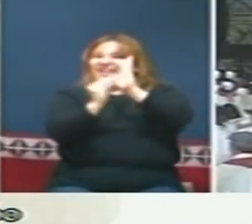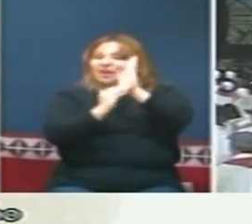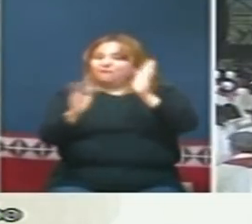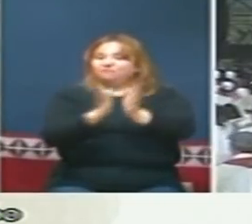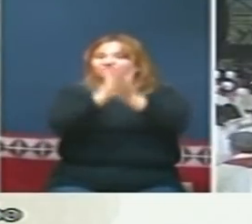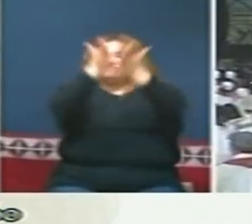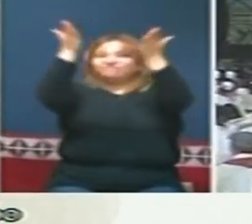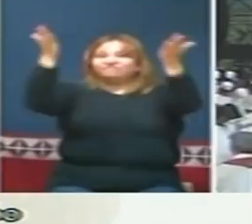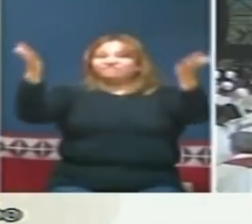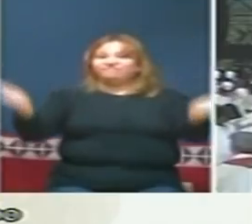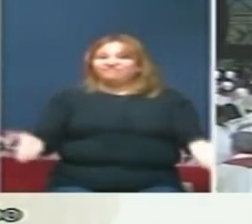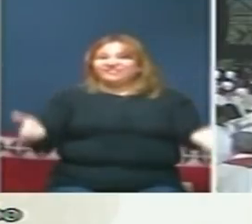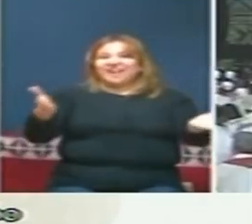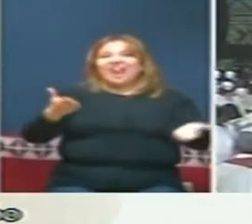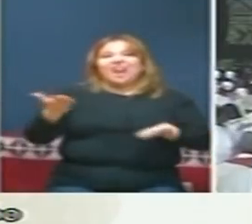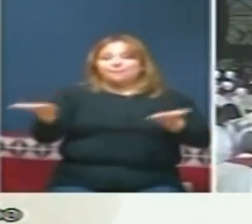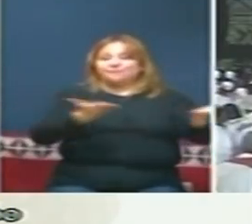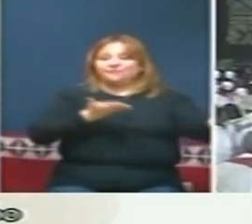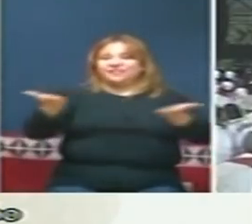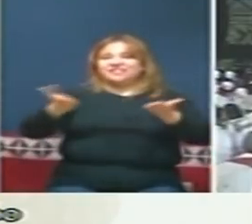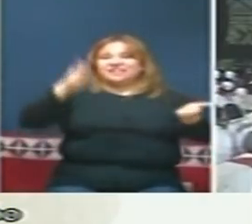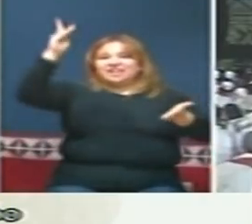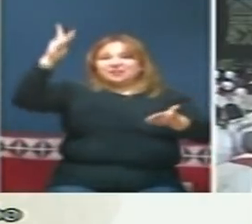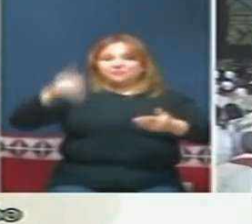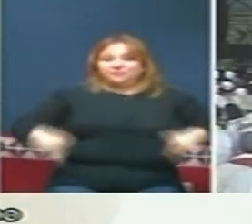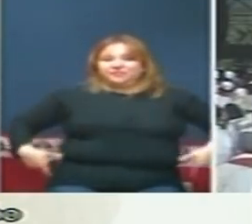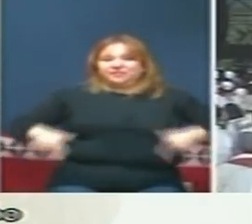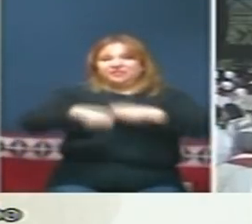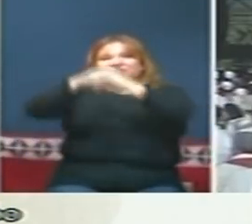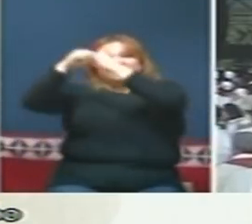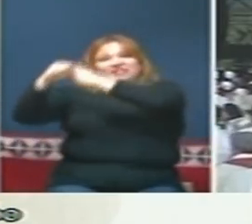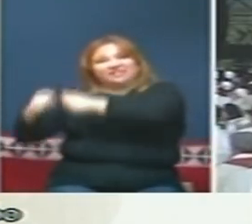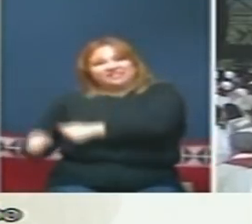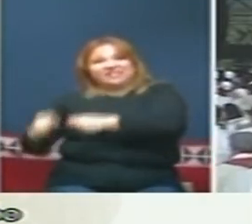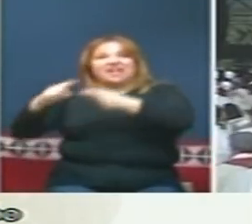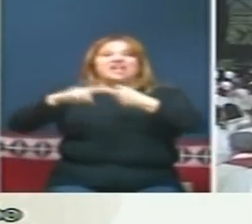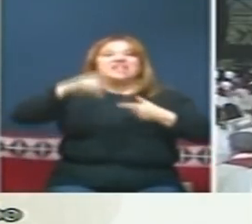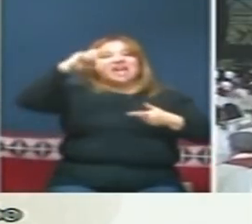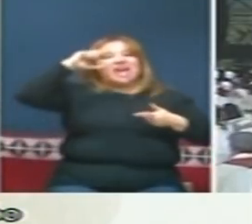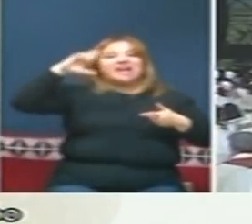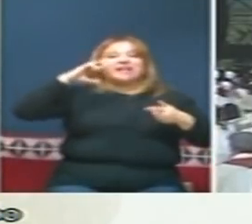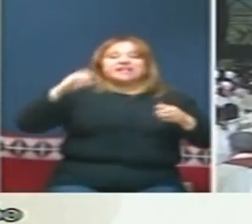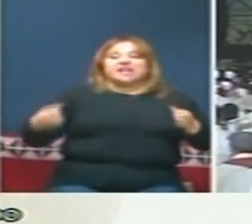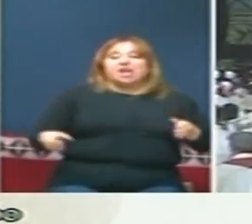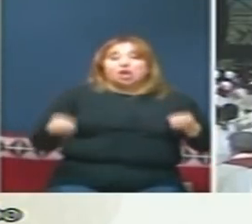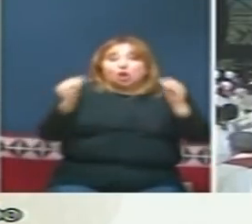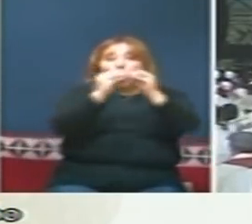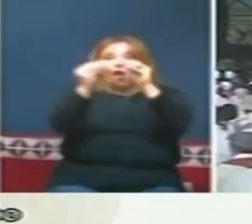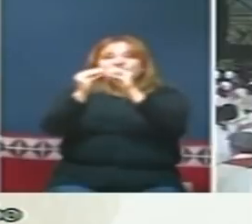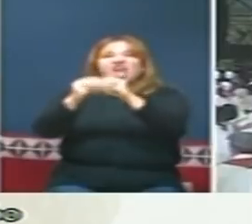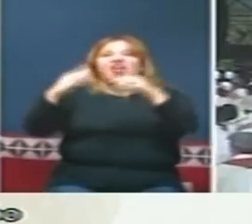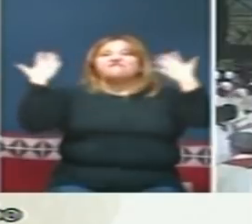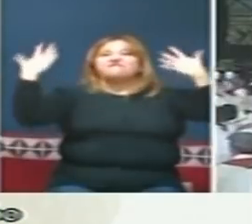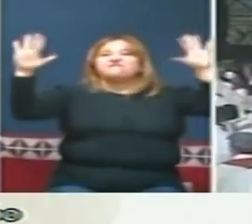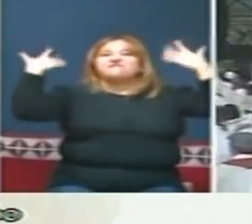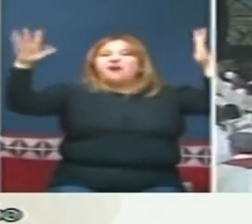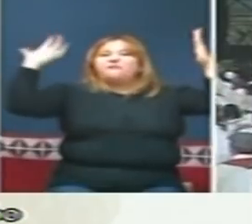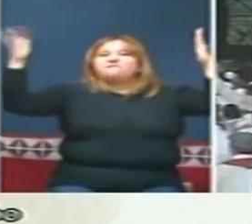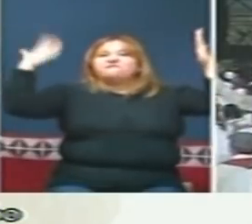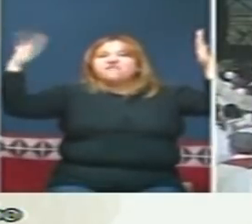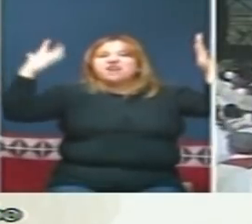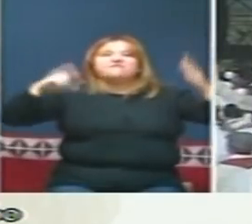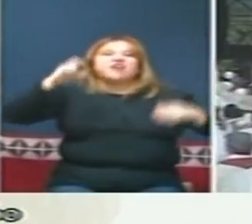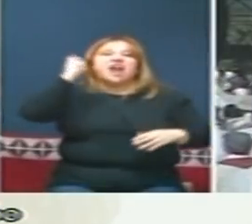los venerables siervos de Dios, Monseñor Enrique Angelelli y compañeros mártires. ¡Vivan los mártires riojanos!